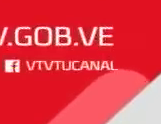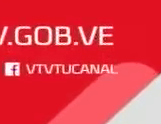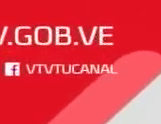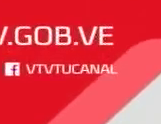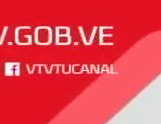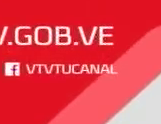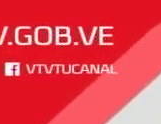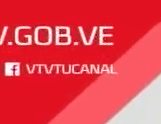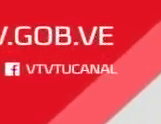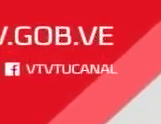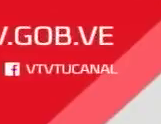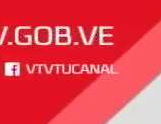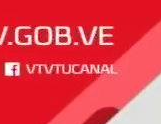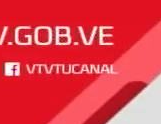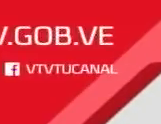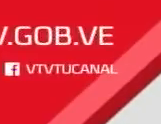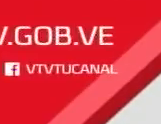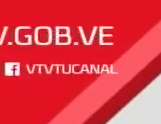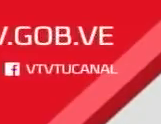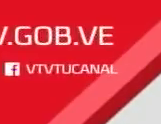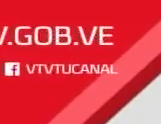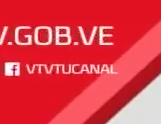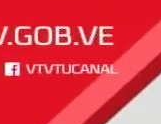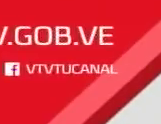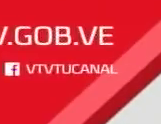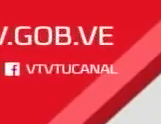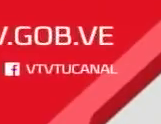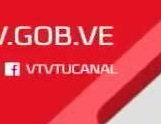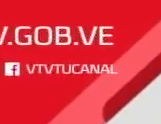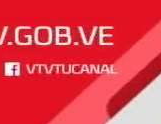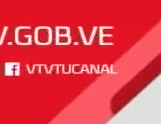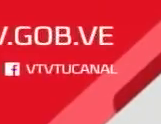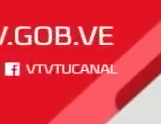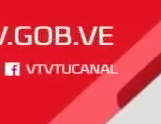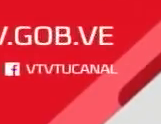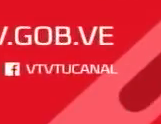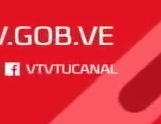Continúa. Toma nota, Venezuela.